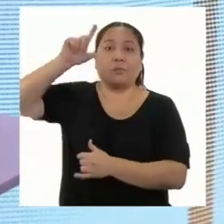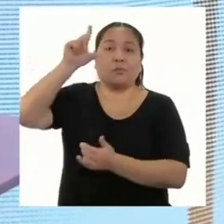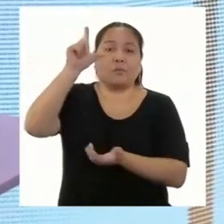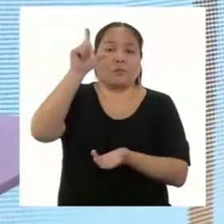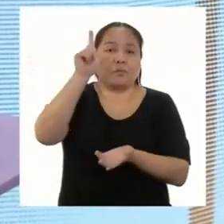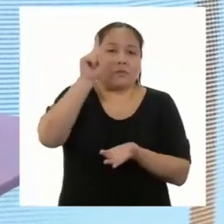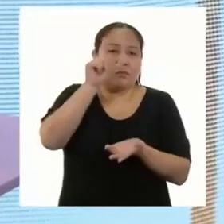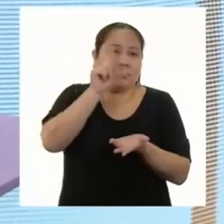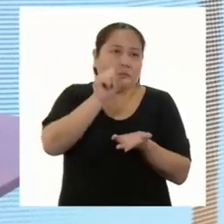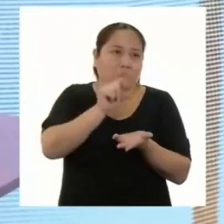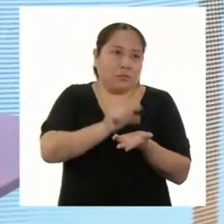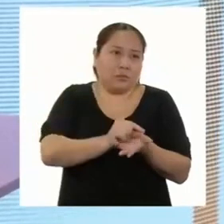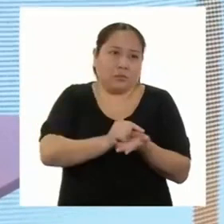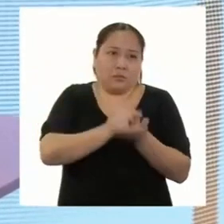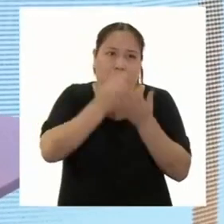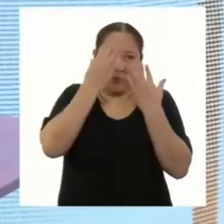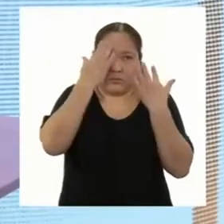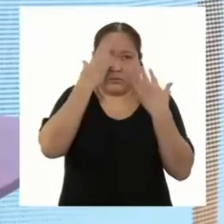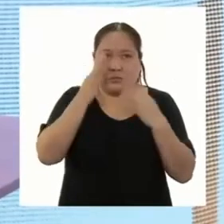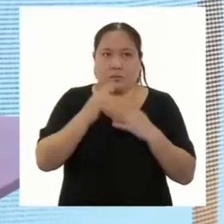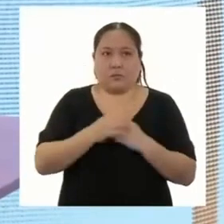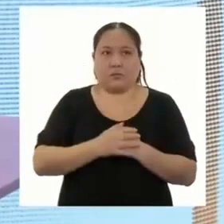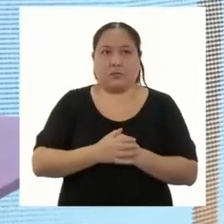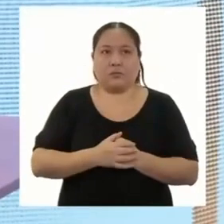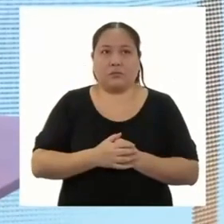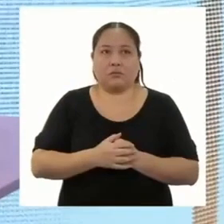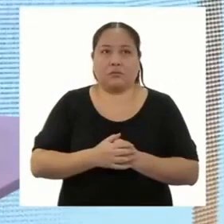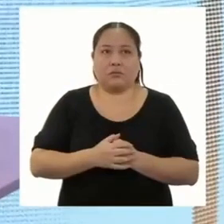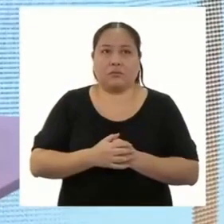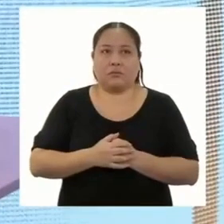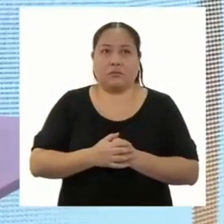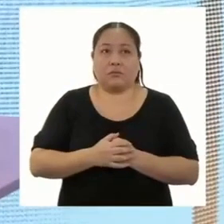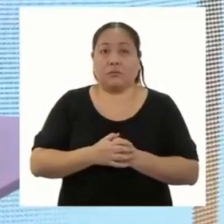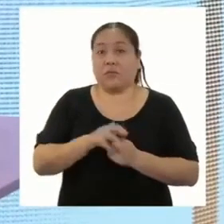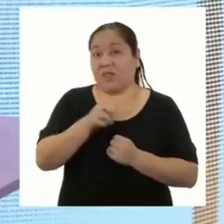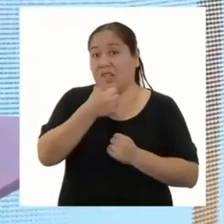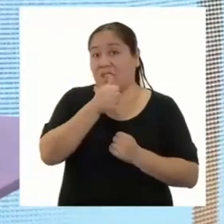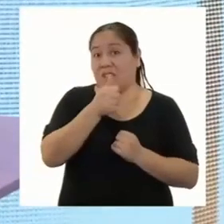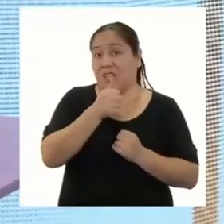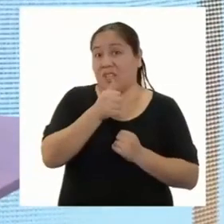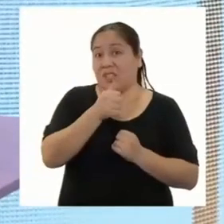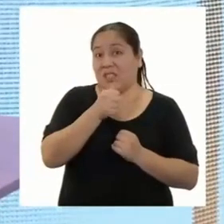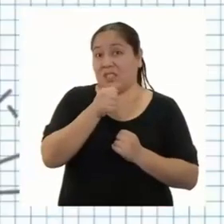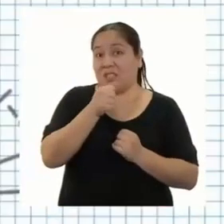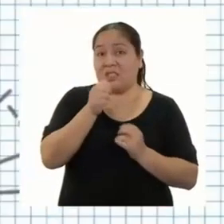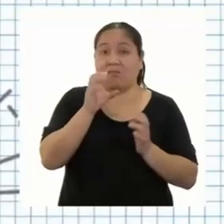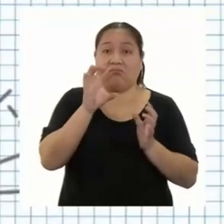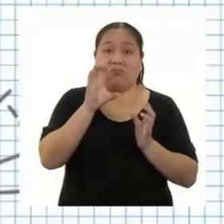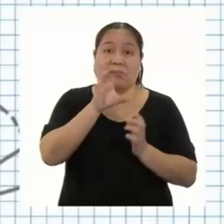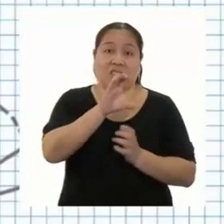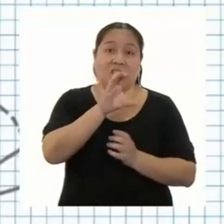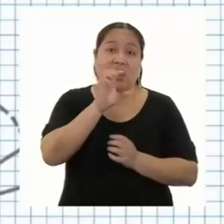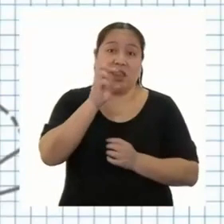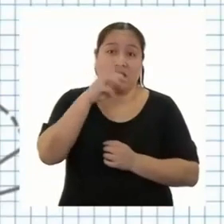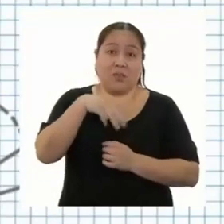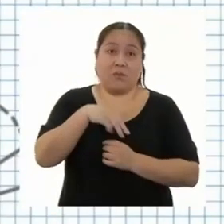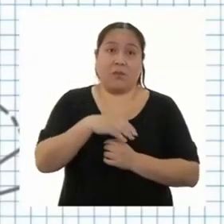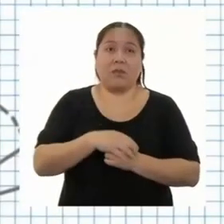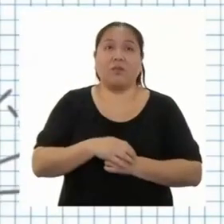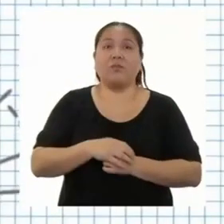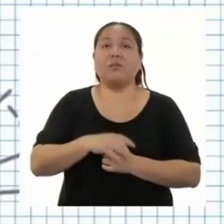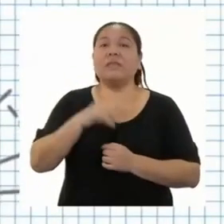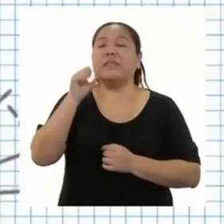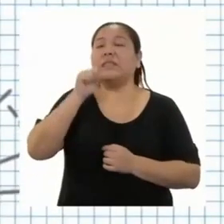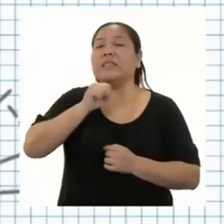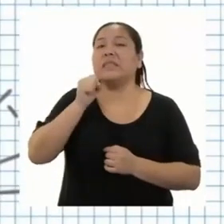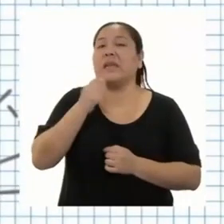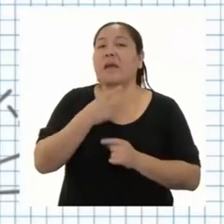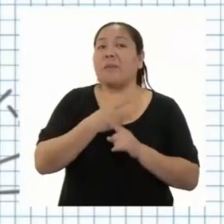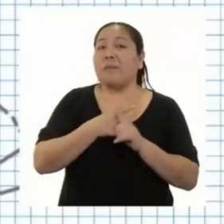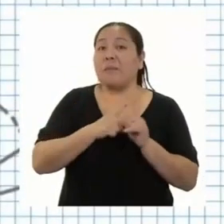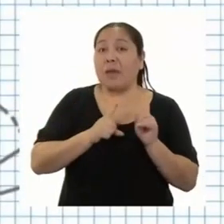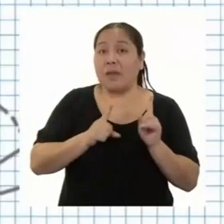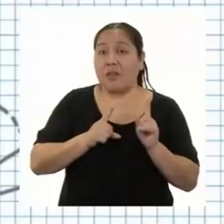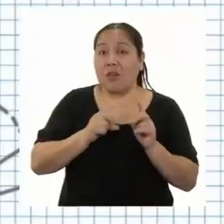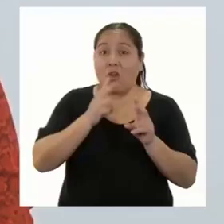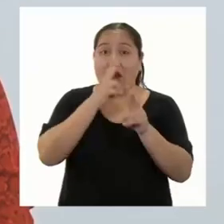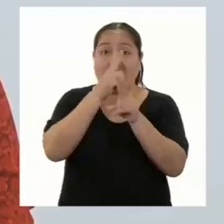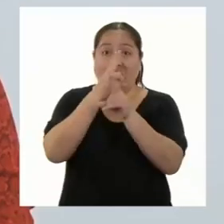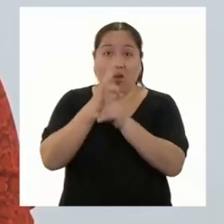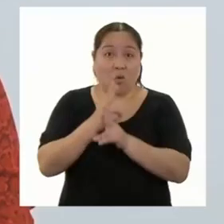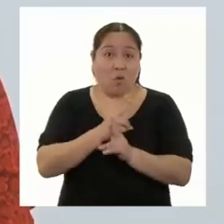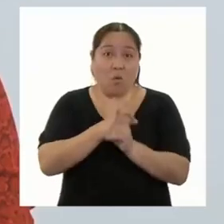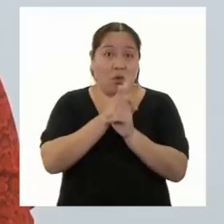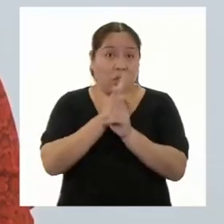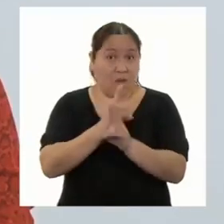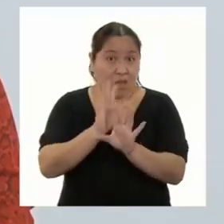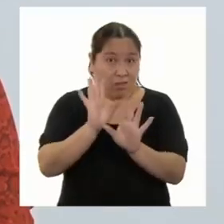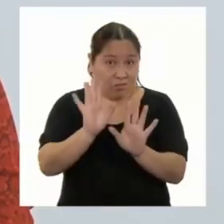tamaño de, digamos, 10 centímetros. Sí, pero hay que tener cuidado